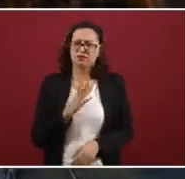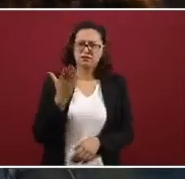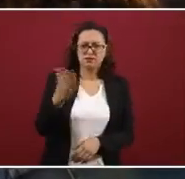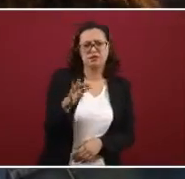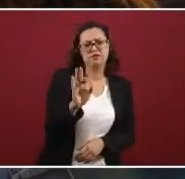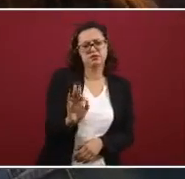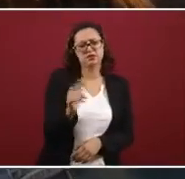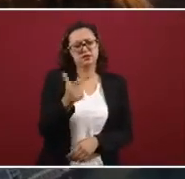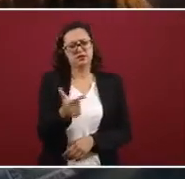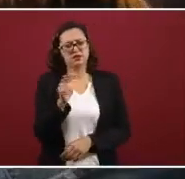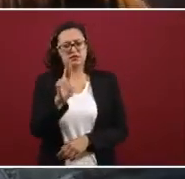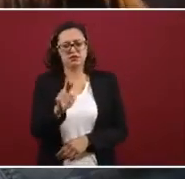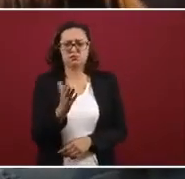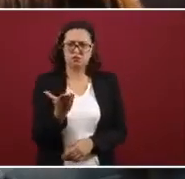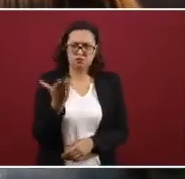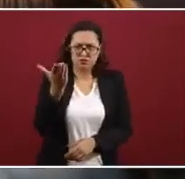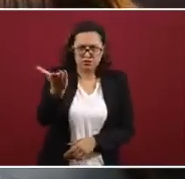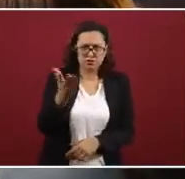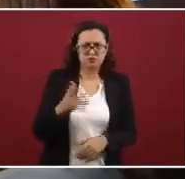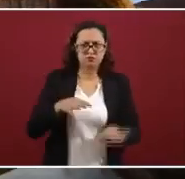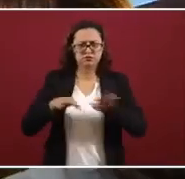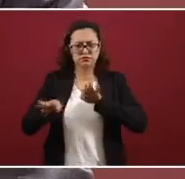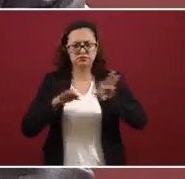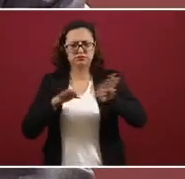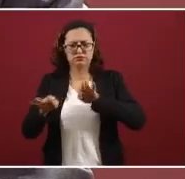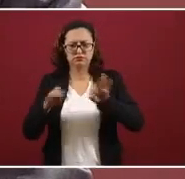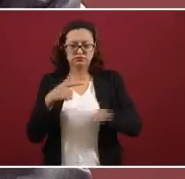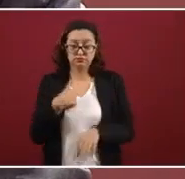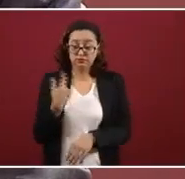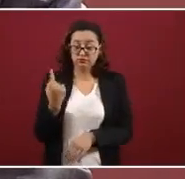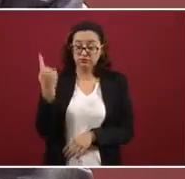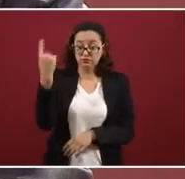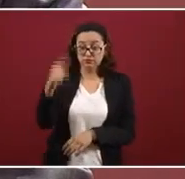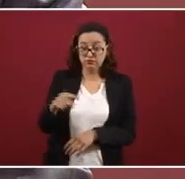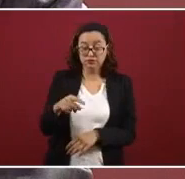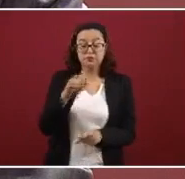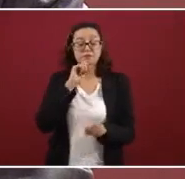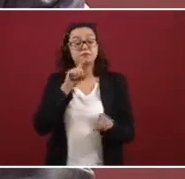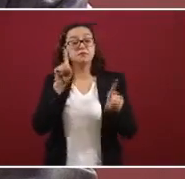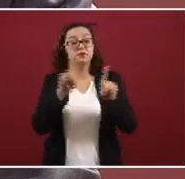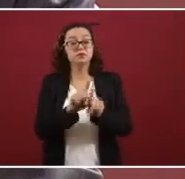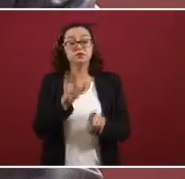es la instrucción que se tiene. Si la Fiscalía nos pide